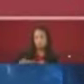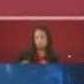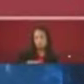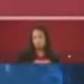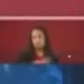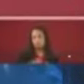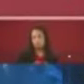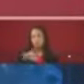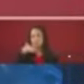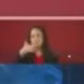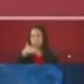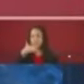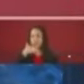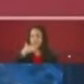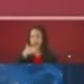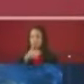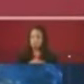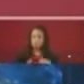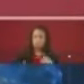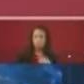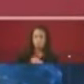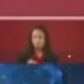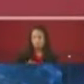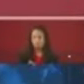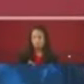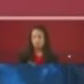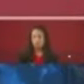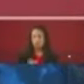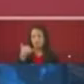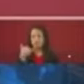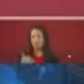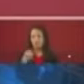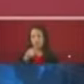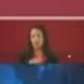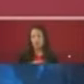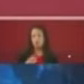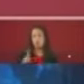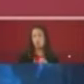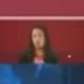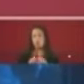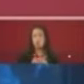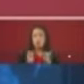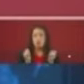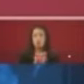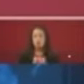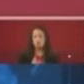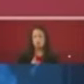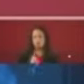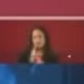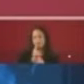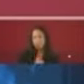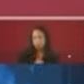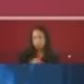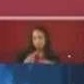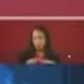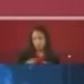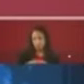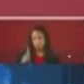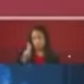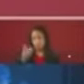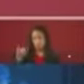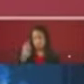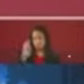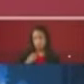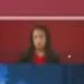gente. Por un lado, un tema de corrupción que, si bien no es mayoritario ni generalizado, sí era